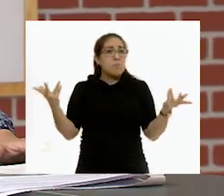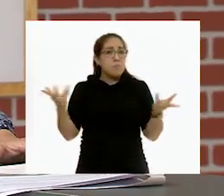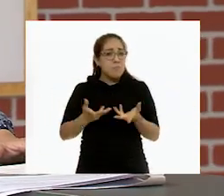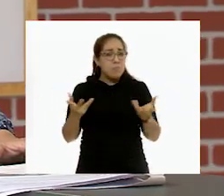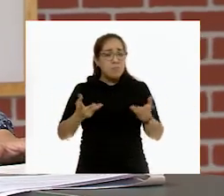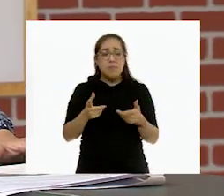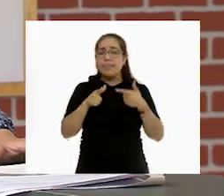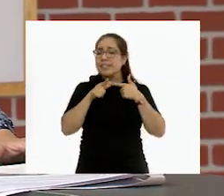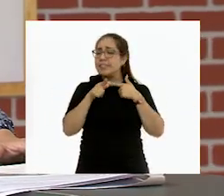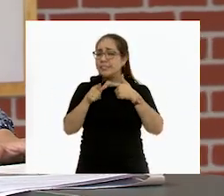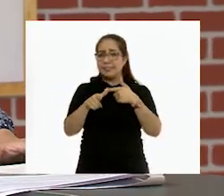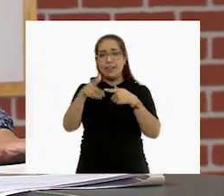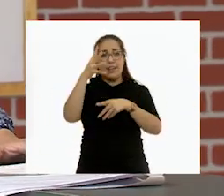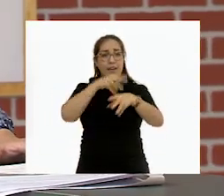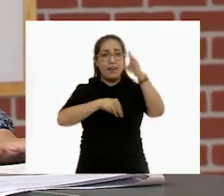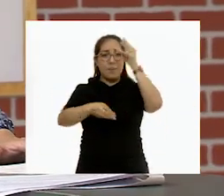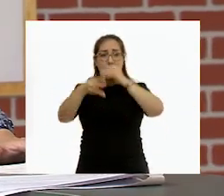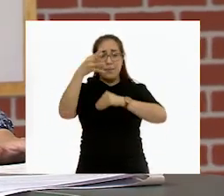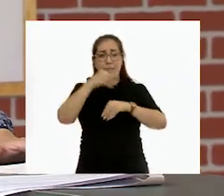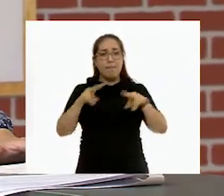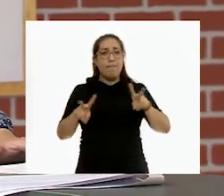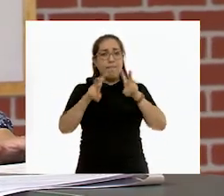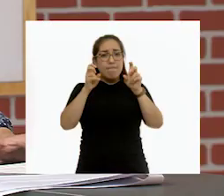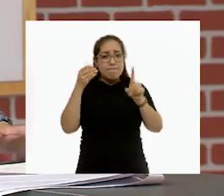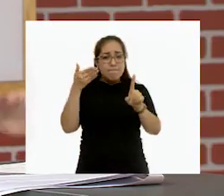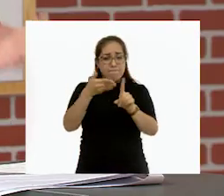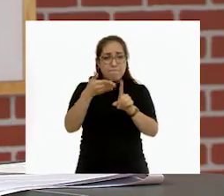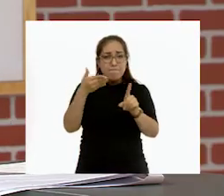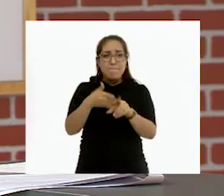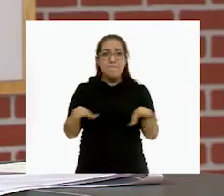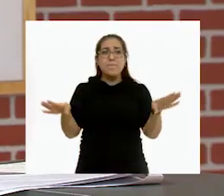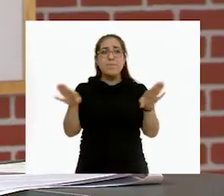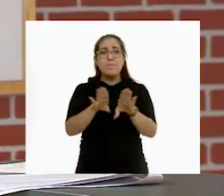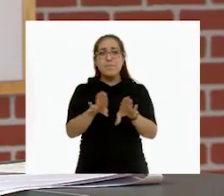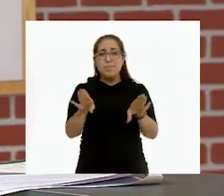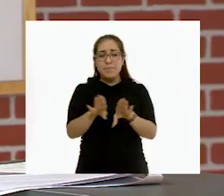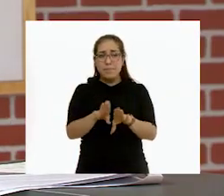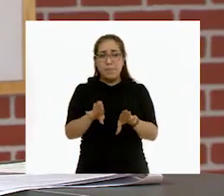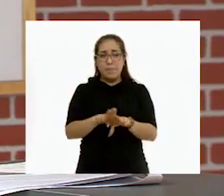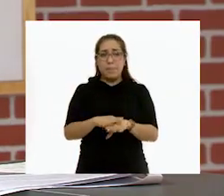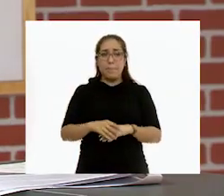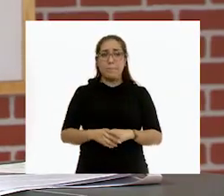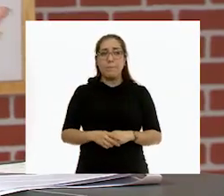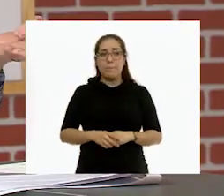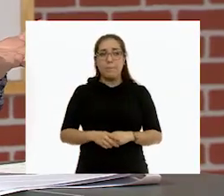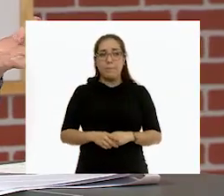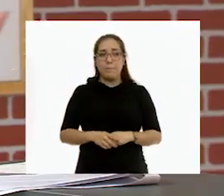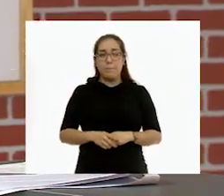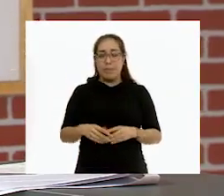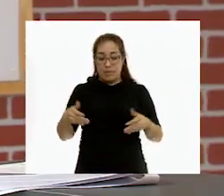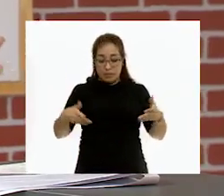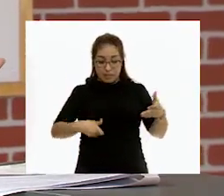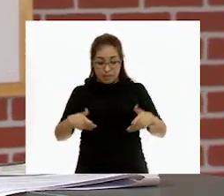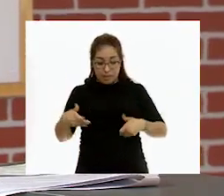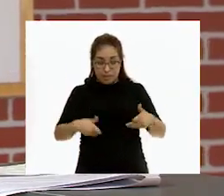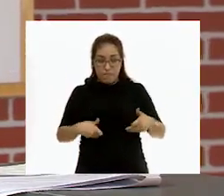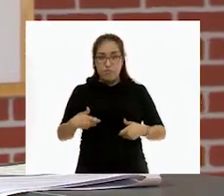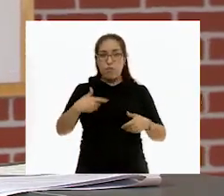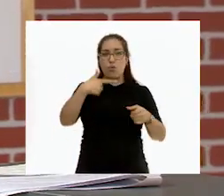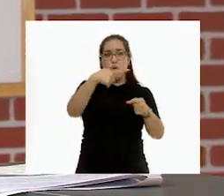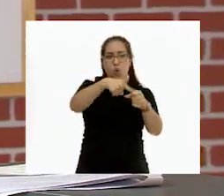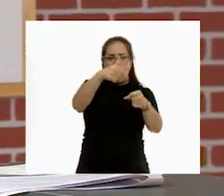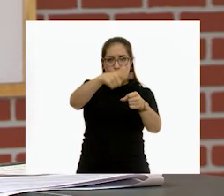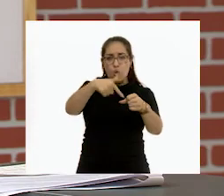que sigamos aprendiendo de cómo todas estas partes que forman del teatro, el